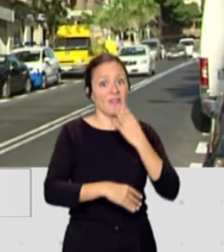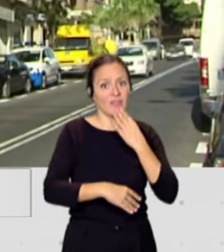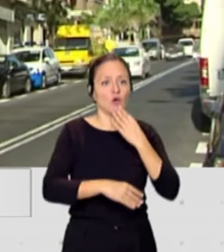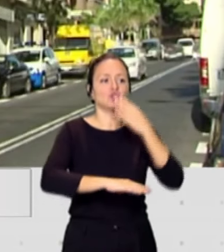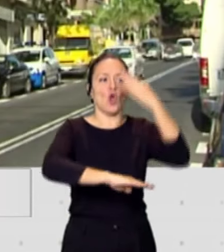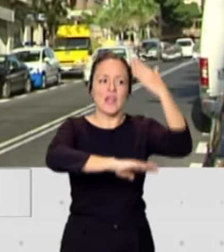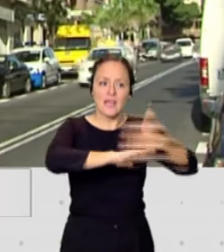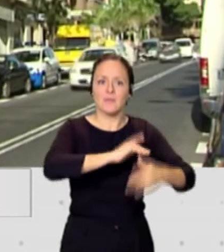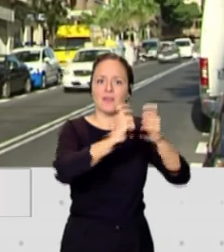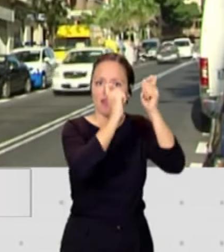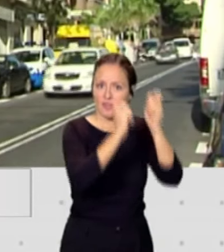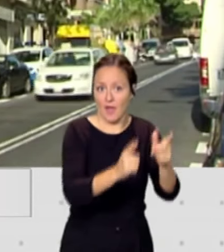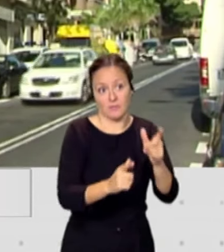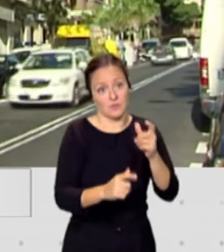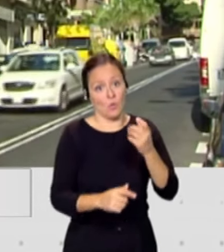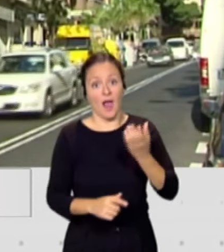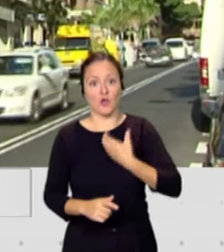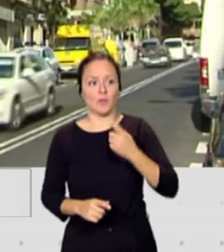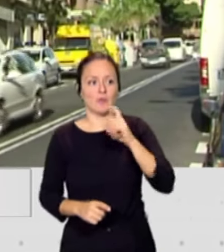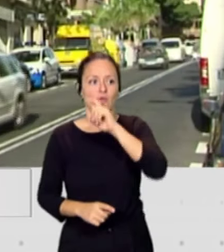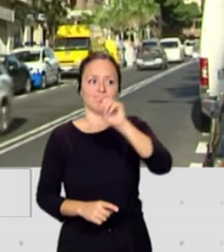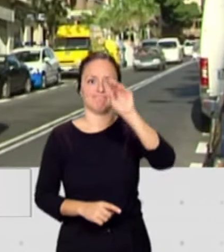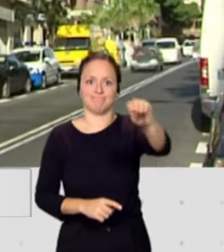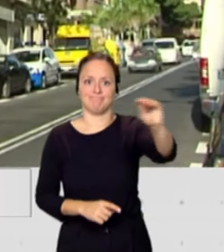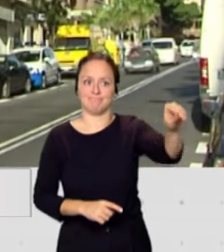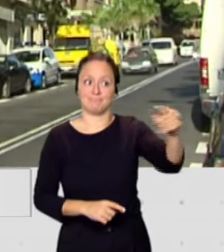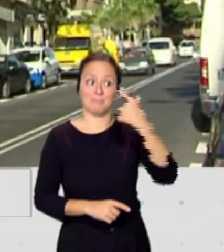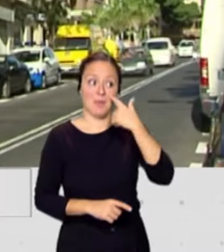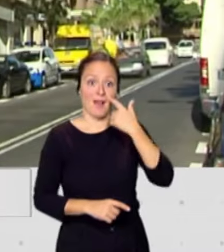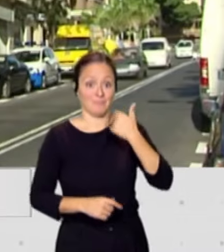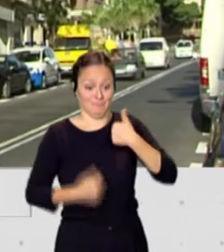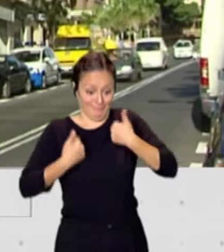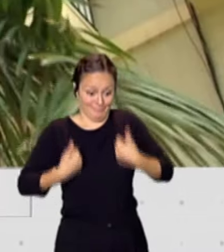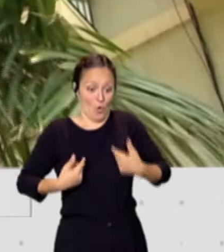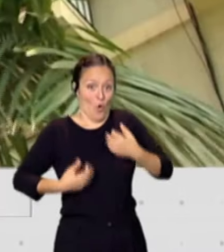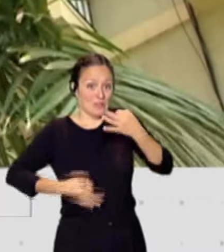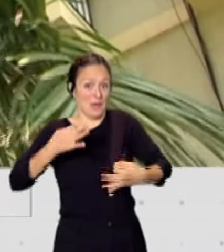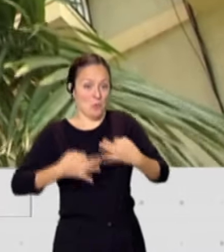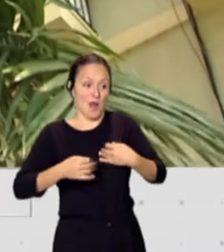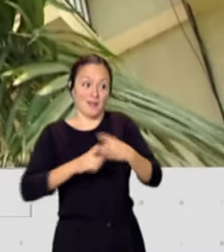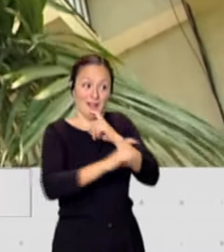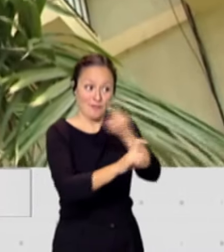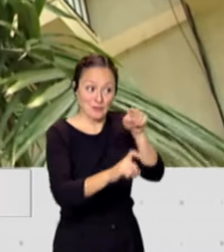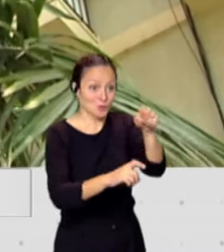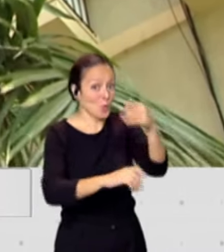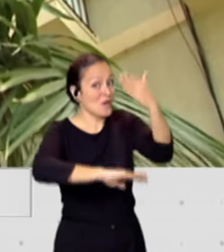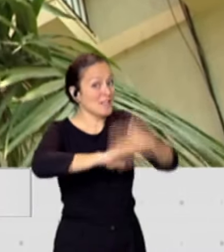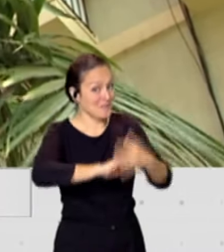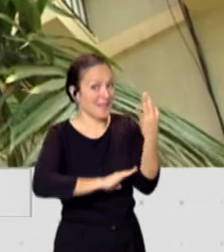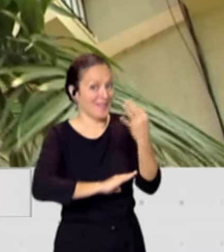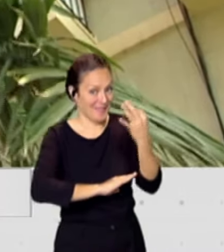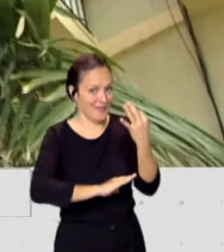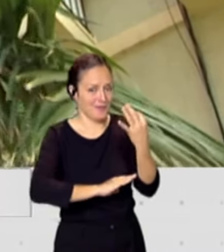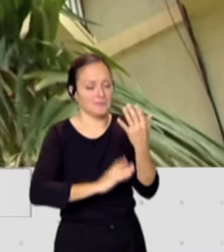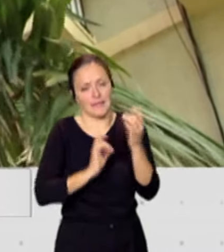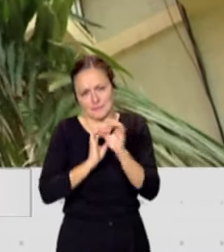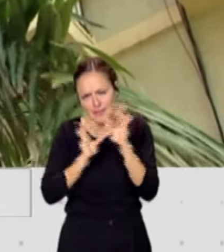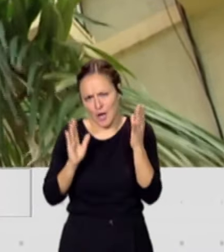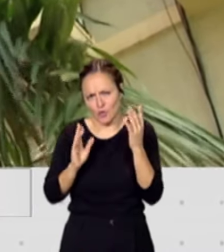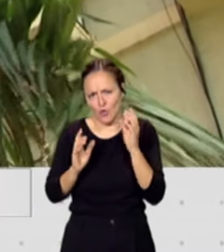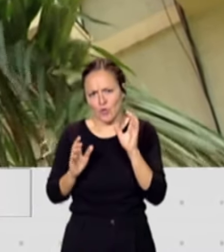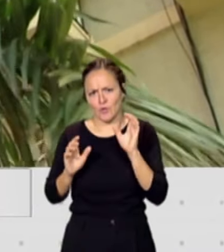ayuntamientos por parte de de la de los tribunales de Justicia lógicamente el tribunal de Justicia va a defender